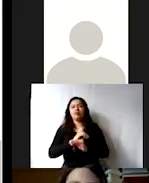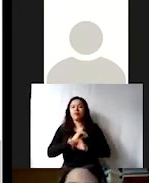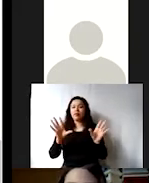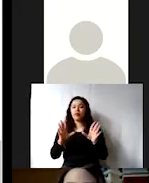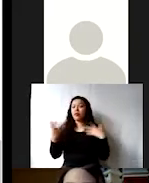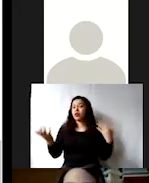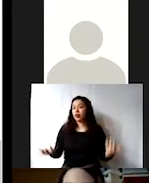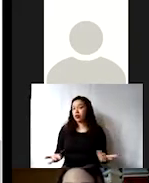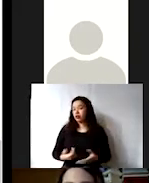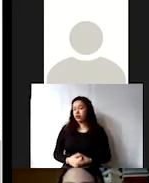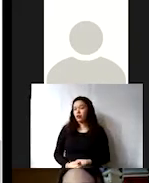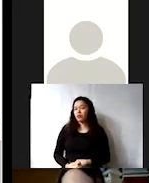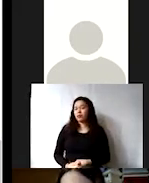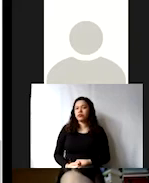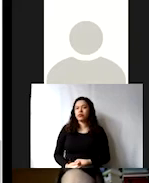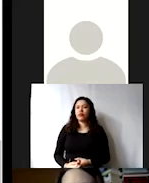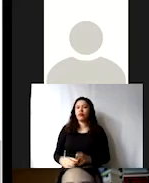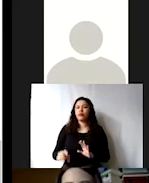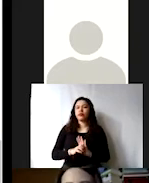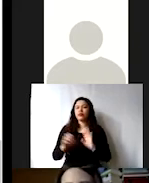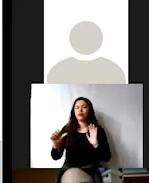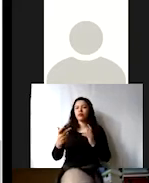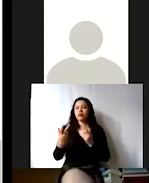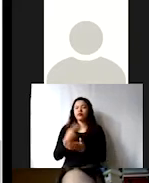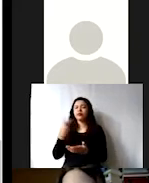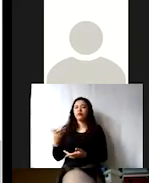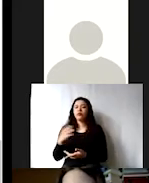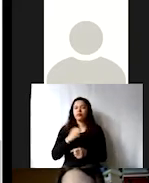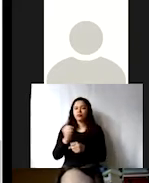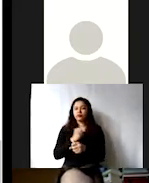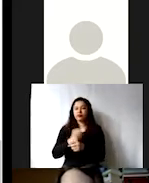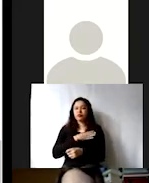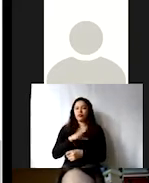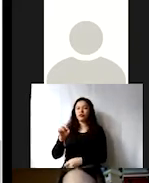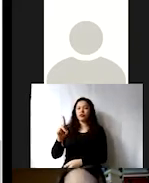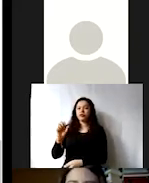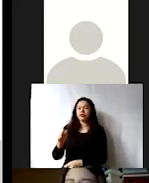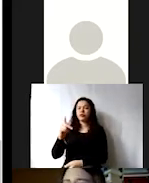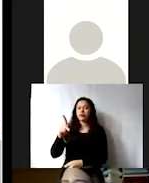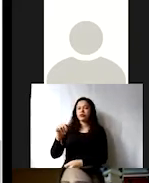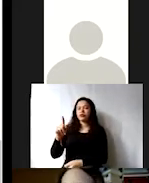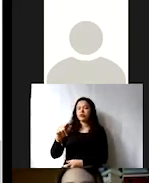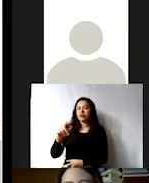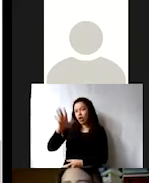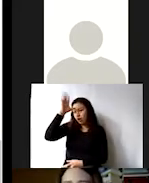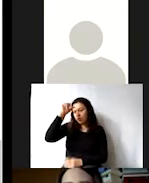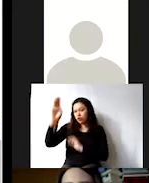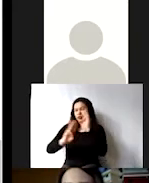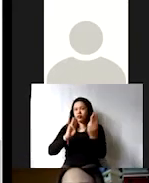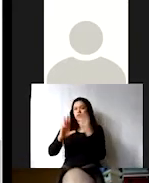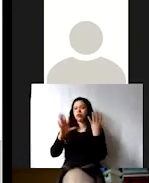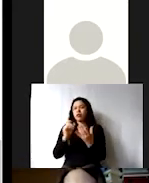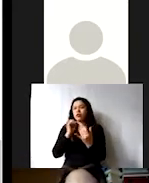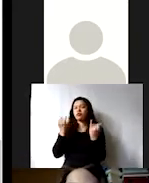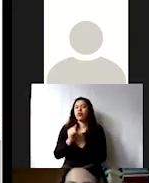vez más, por ejemplo, el otro premio, que es las buenas prácticas de ODS de Pacto Mundial, también está pidiendo alineación con